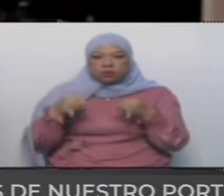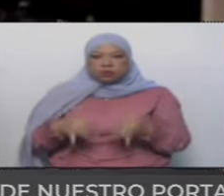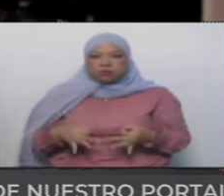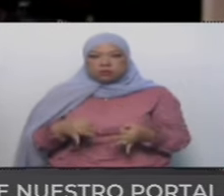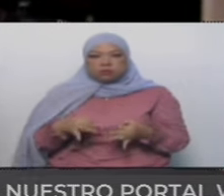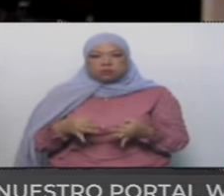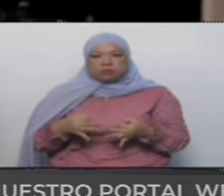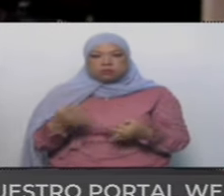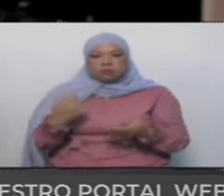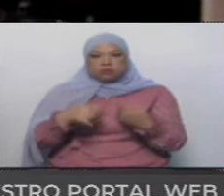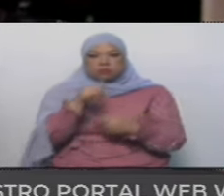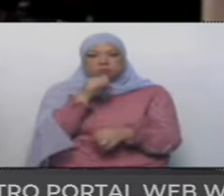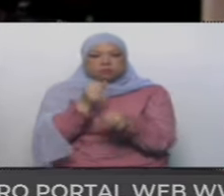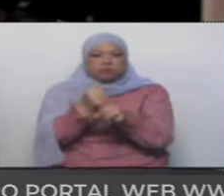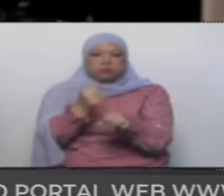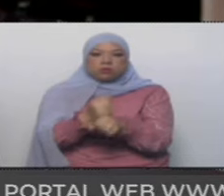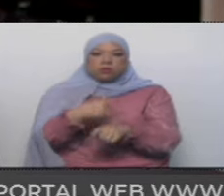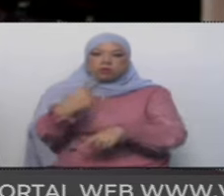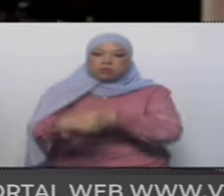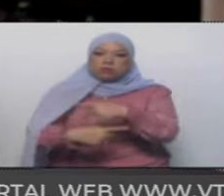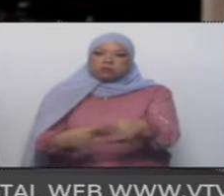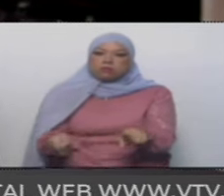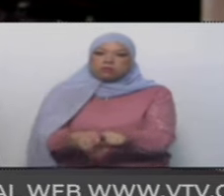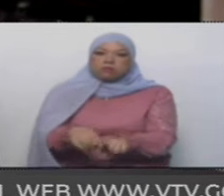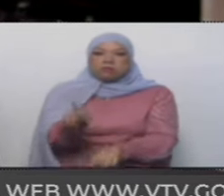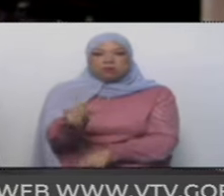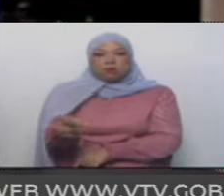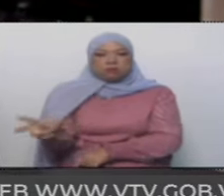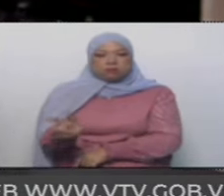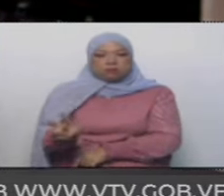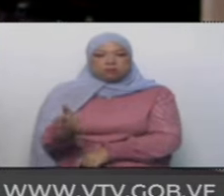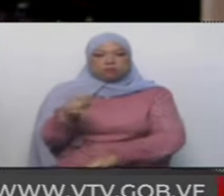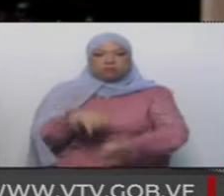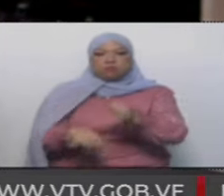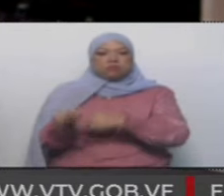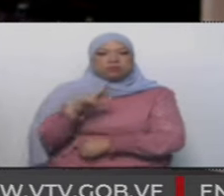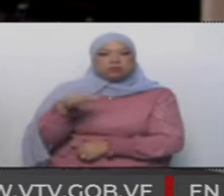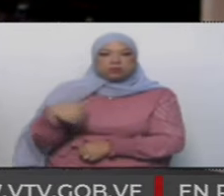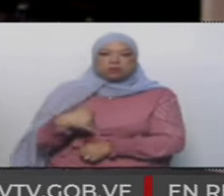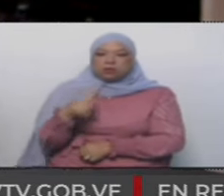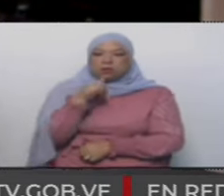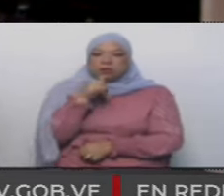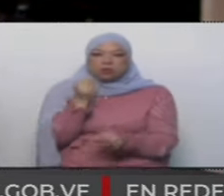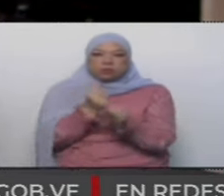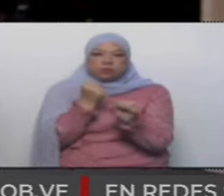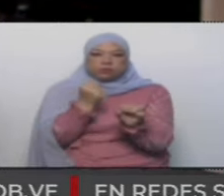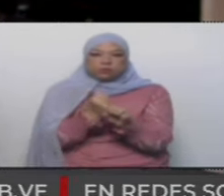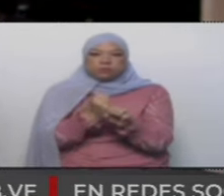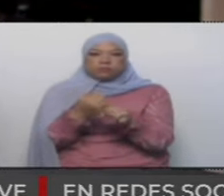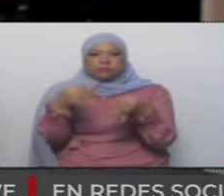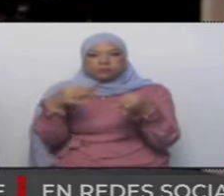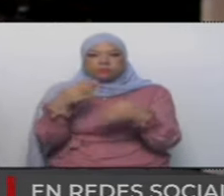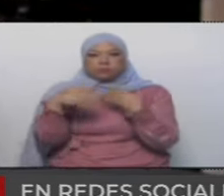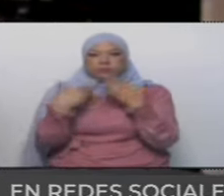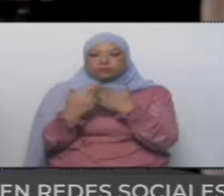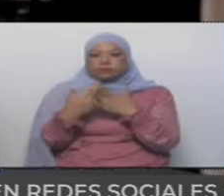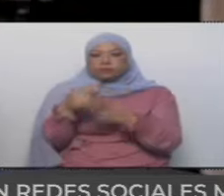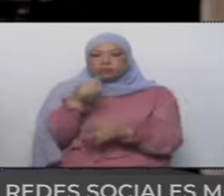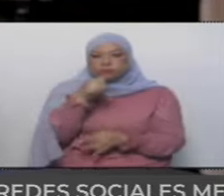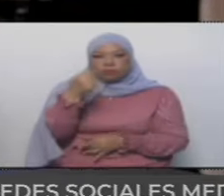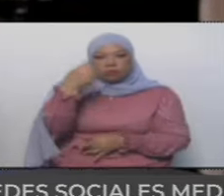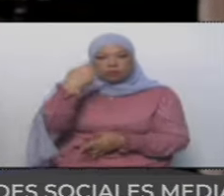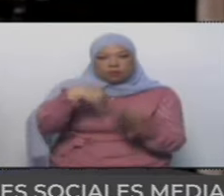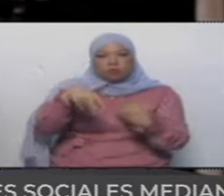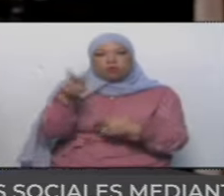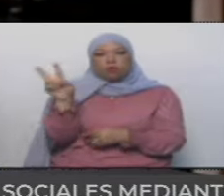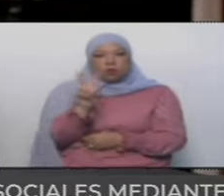a las inversiones y a la producción de energía, de petróleo y de gas en este lugar del planeta, en Sudamérica, en